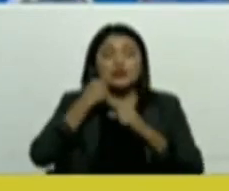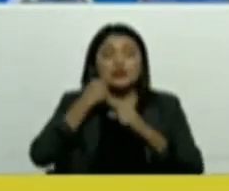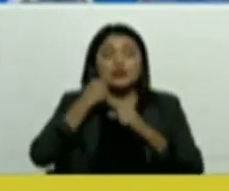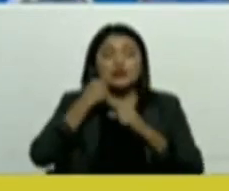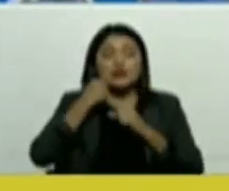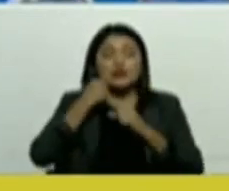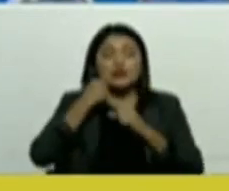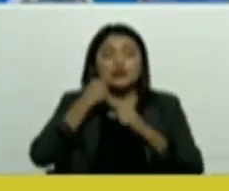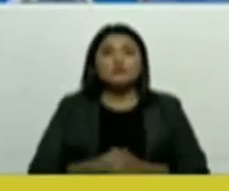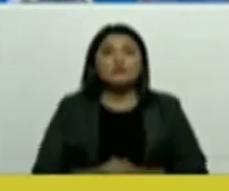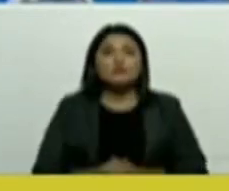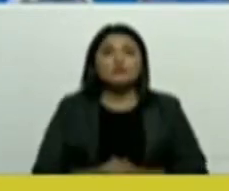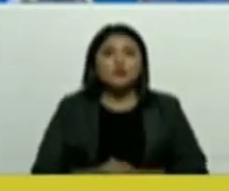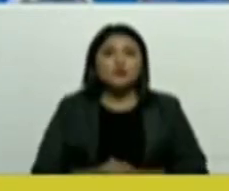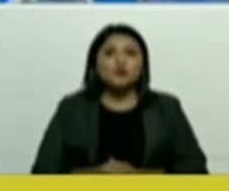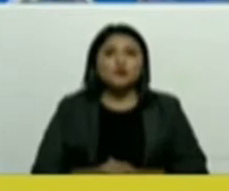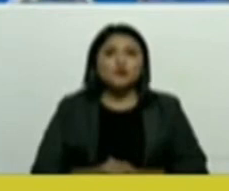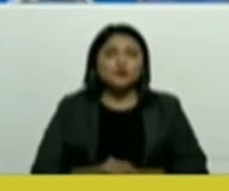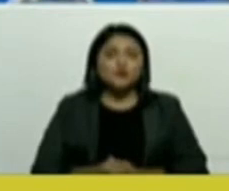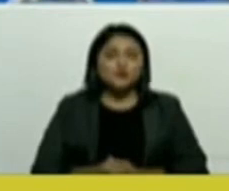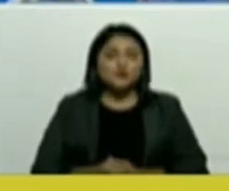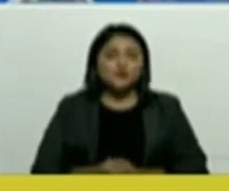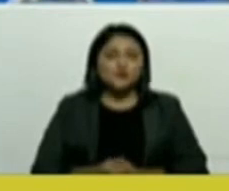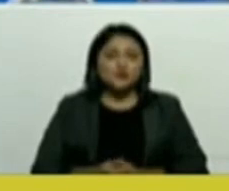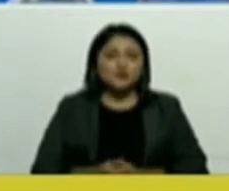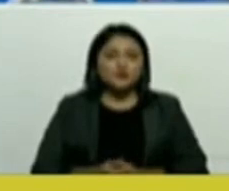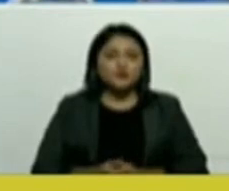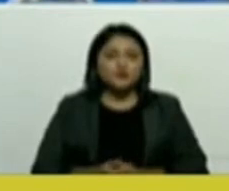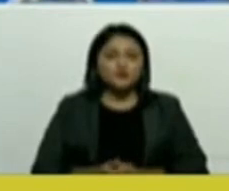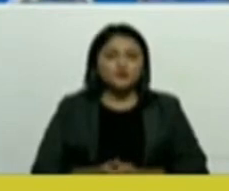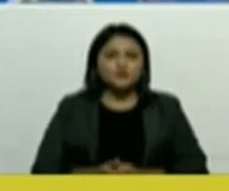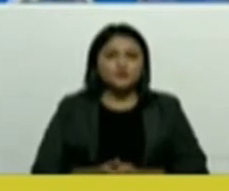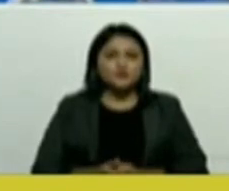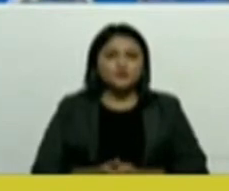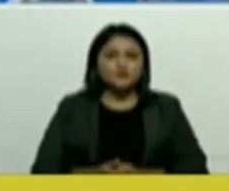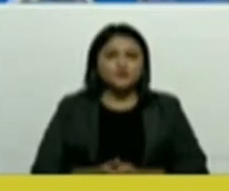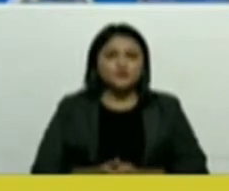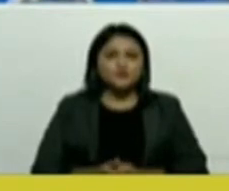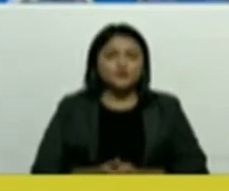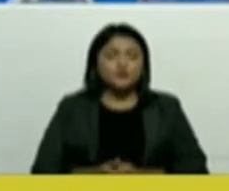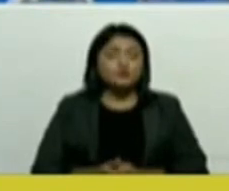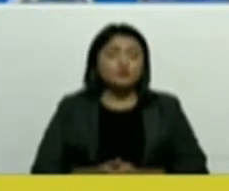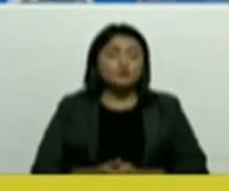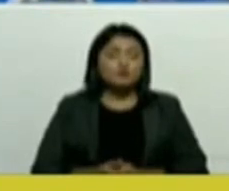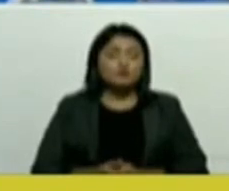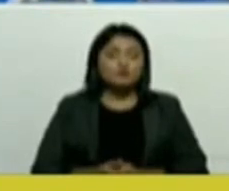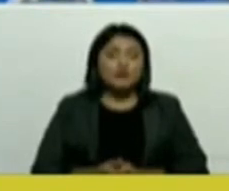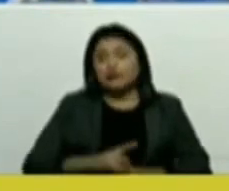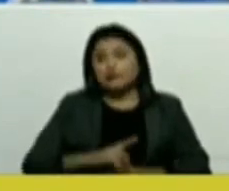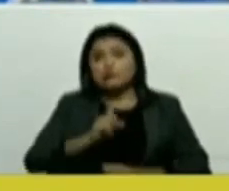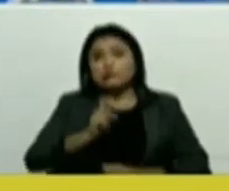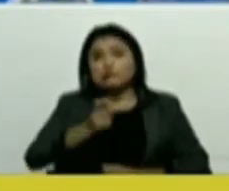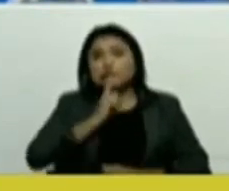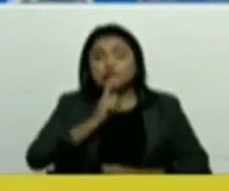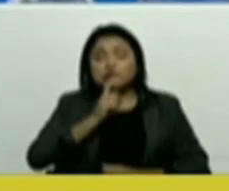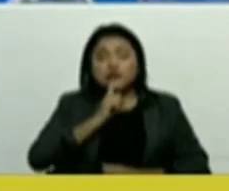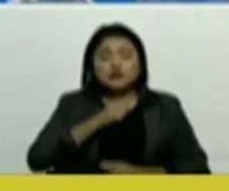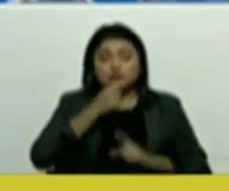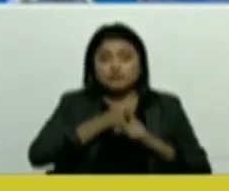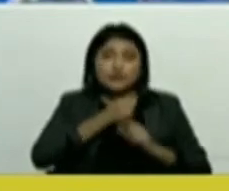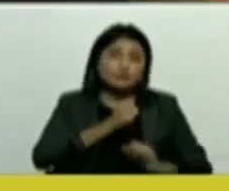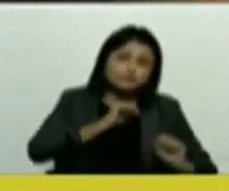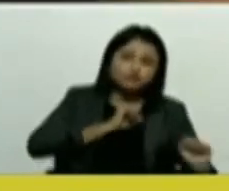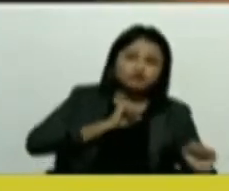batalla. Tough in fighting imperialism. Muy duro al momento